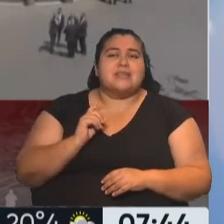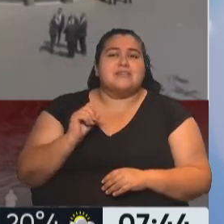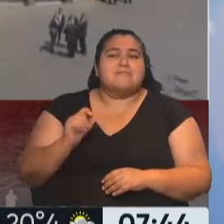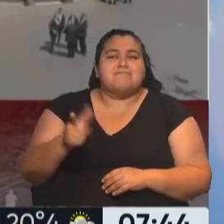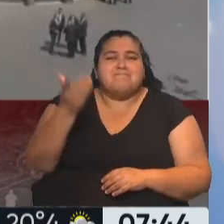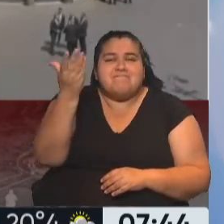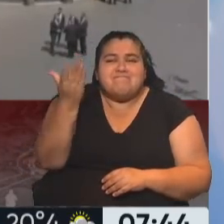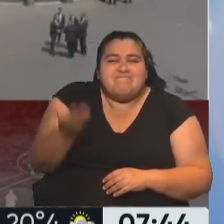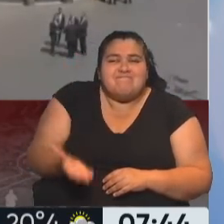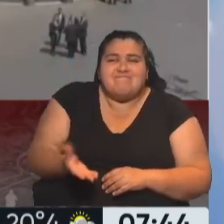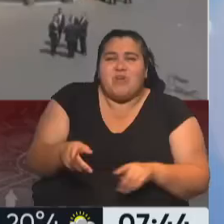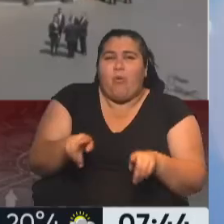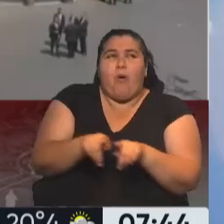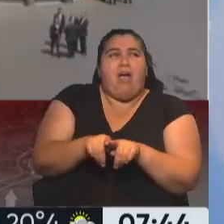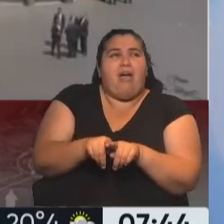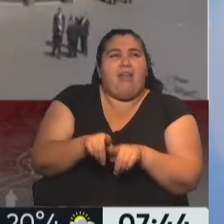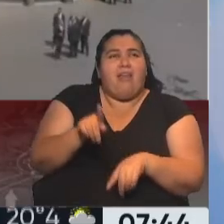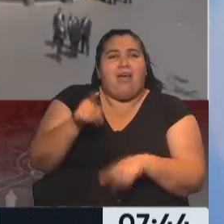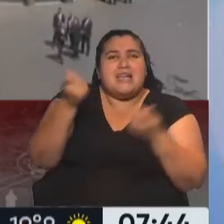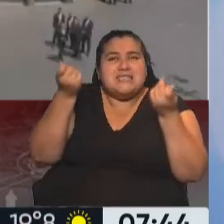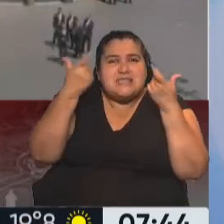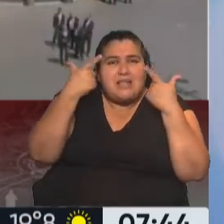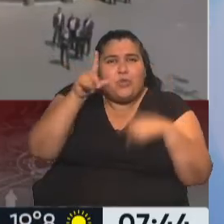santidad tiene que ver con...